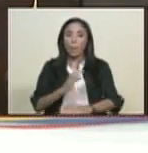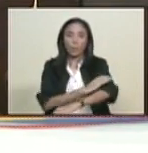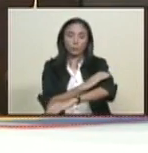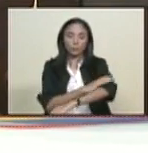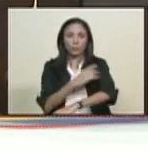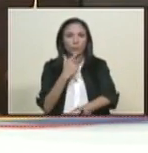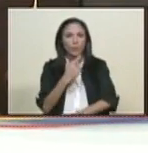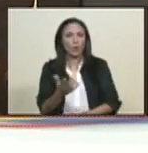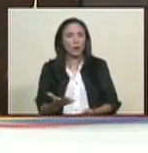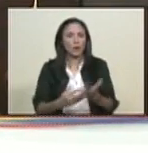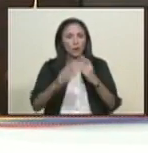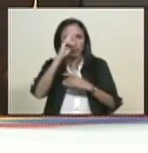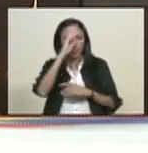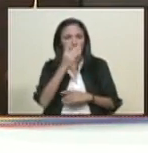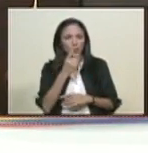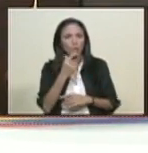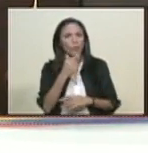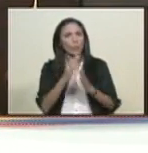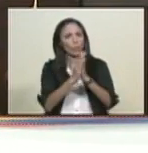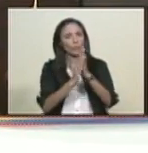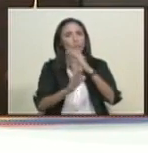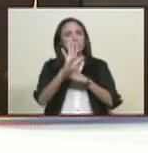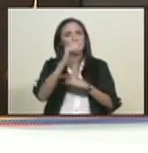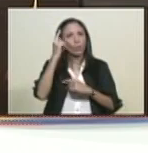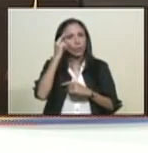Dominicana 5 días.